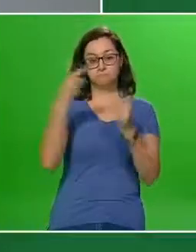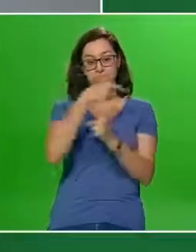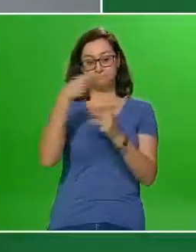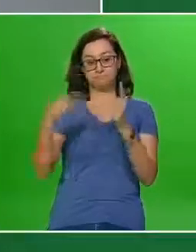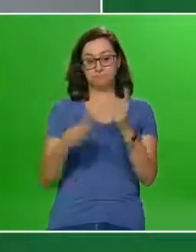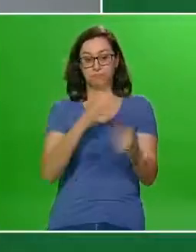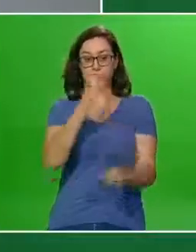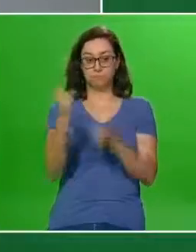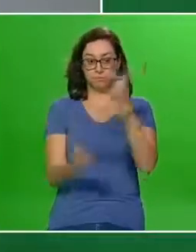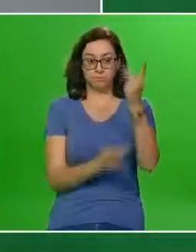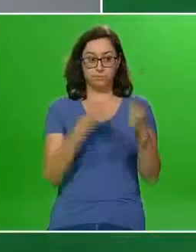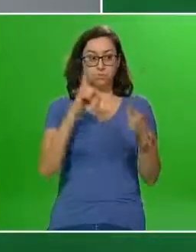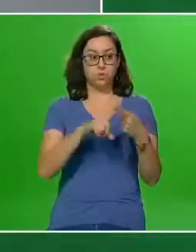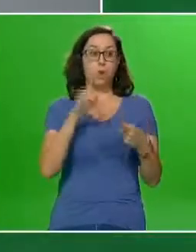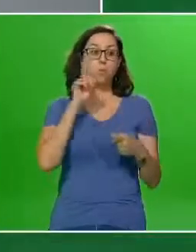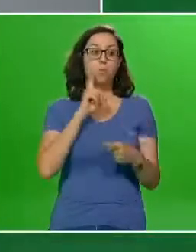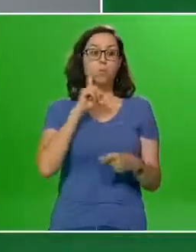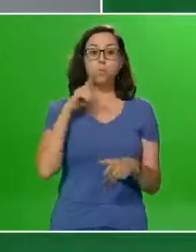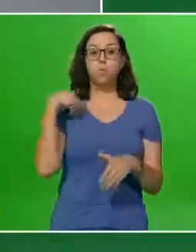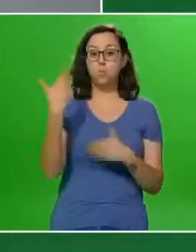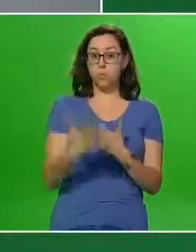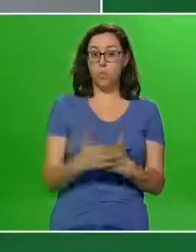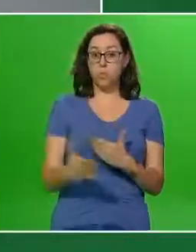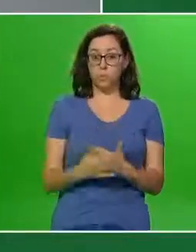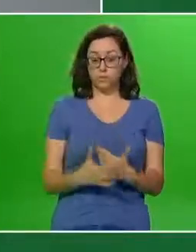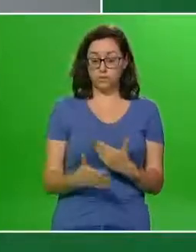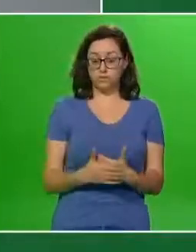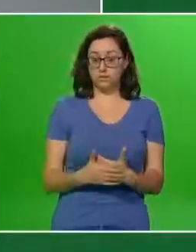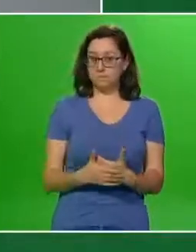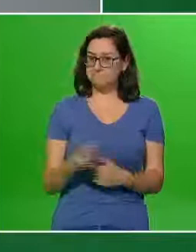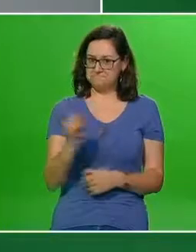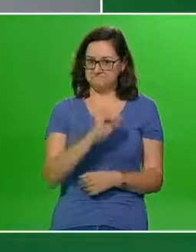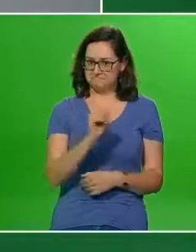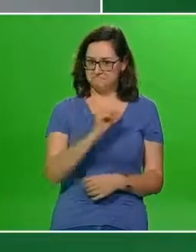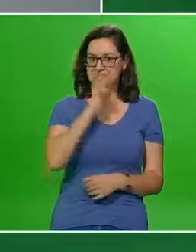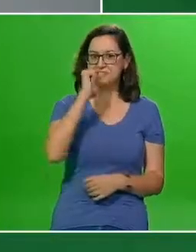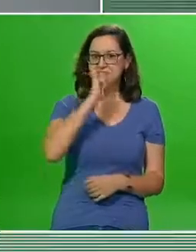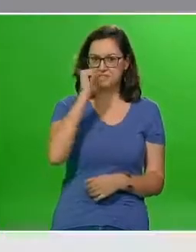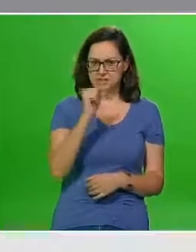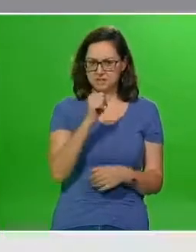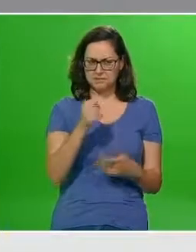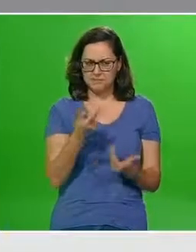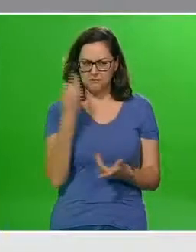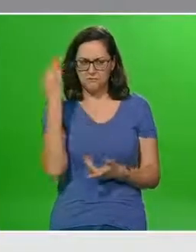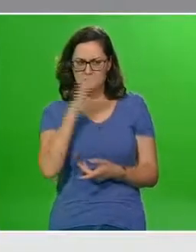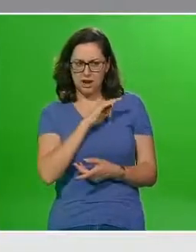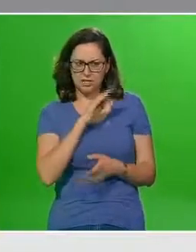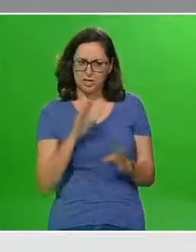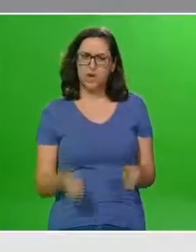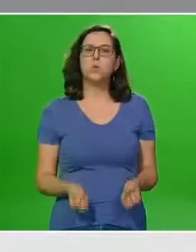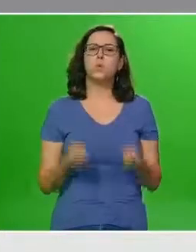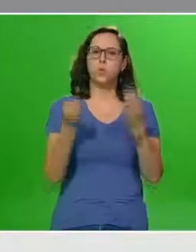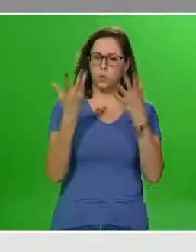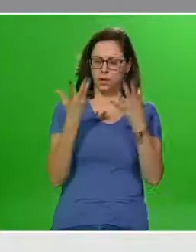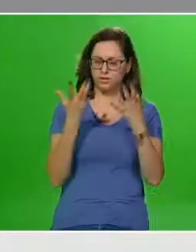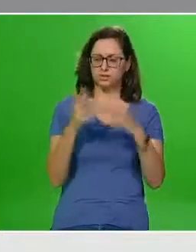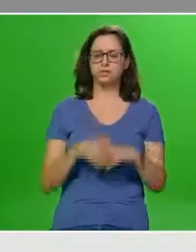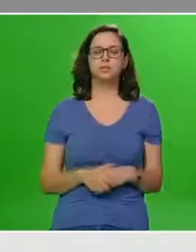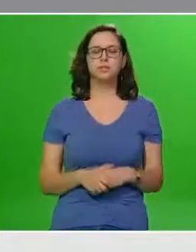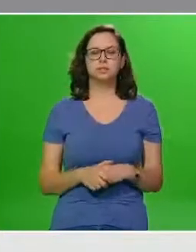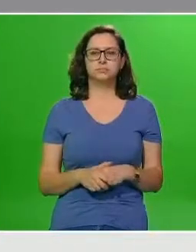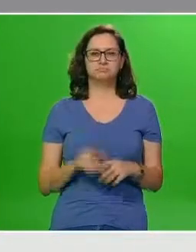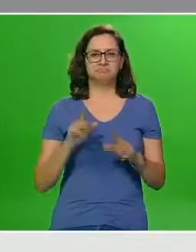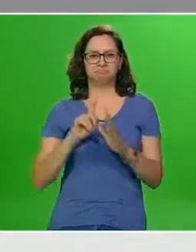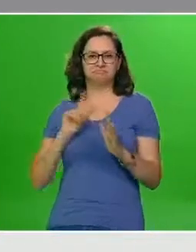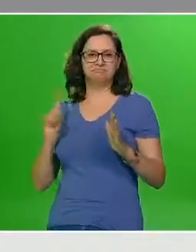preguntas. Una sobre las mujeres embarazadas, sobre las mujeres no embarazadas, si hay algún registro de mujeres no embarazadas que se hayan